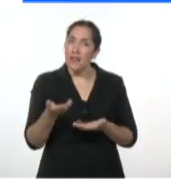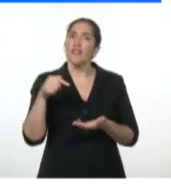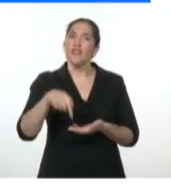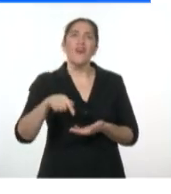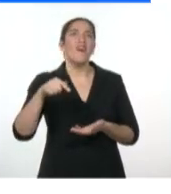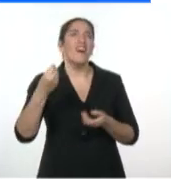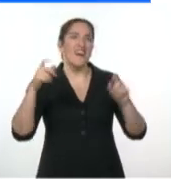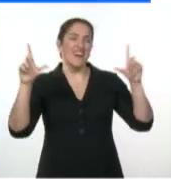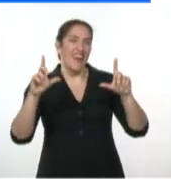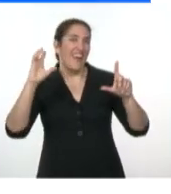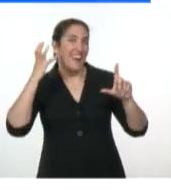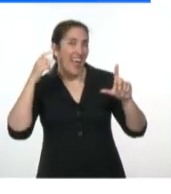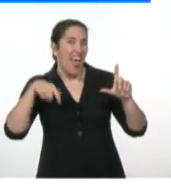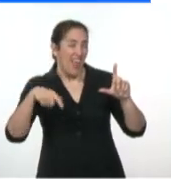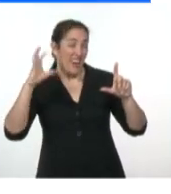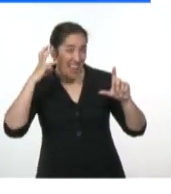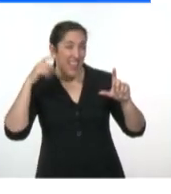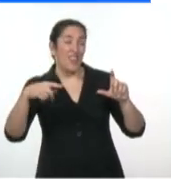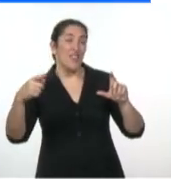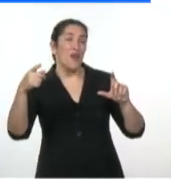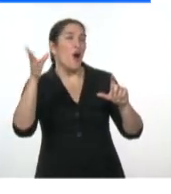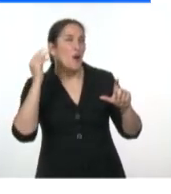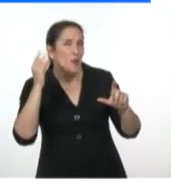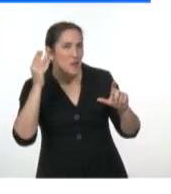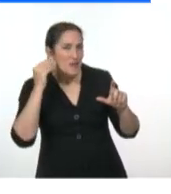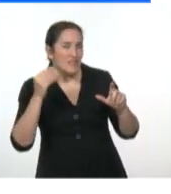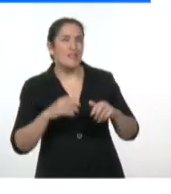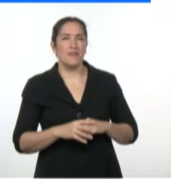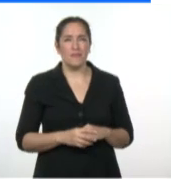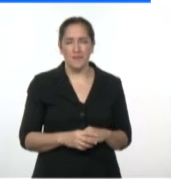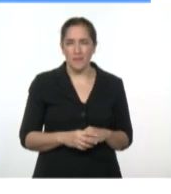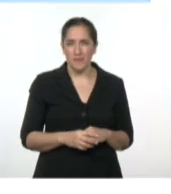el programa La Flor del Escribir.